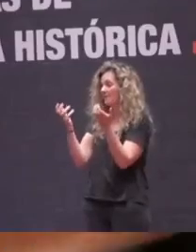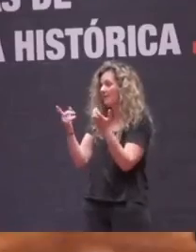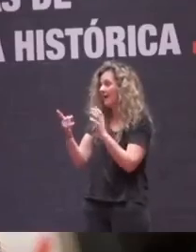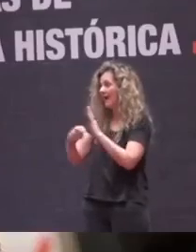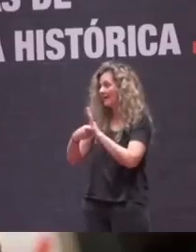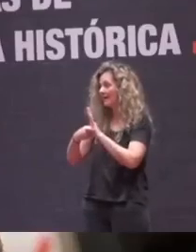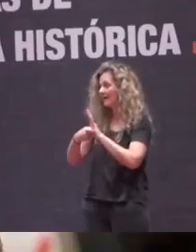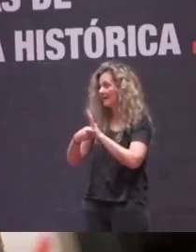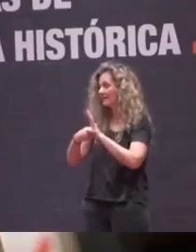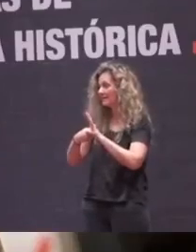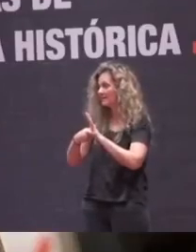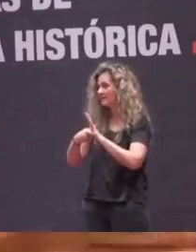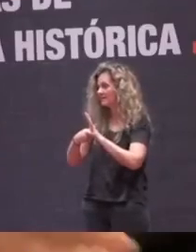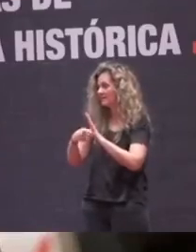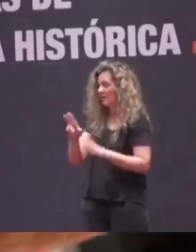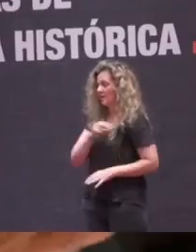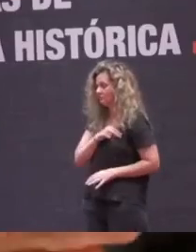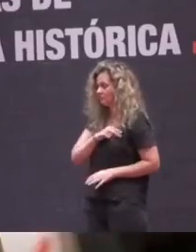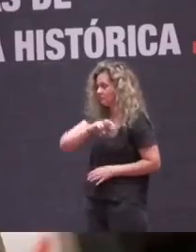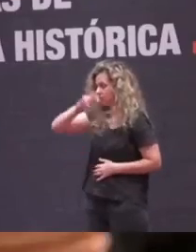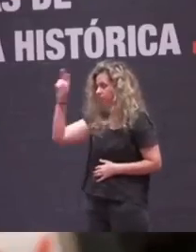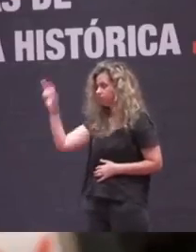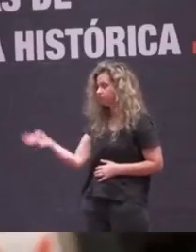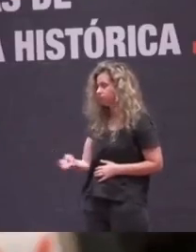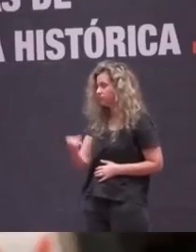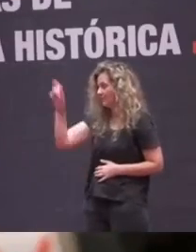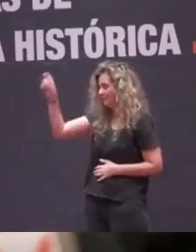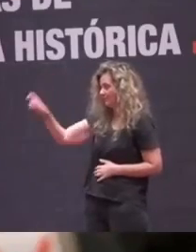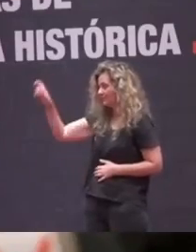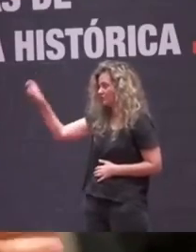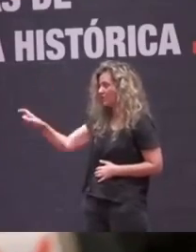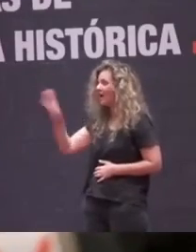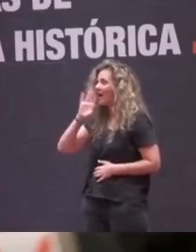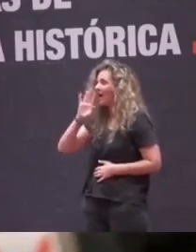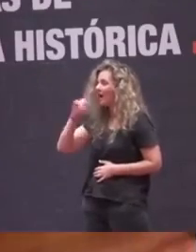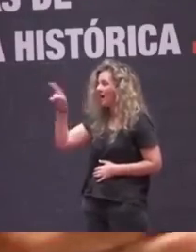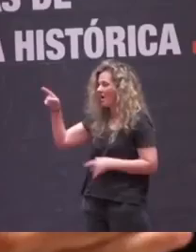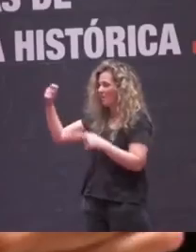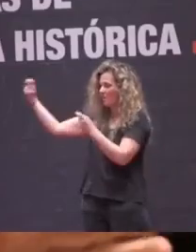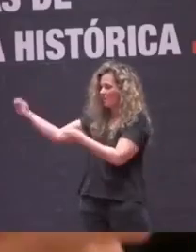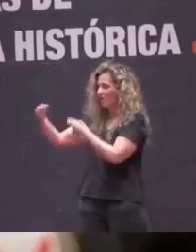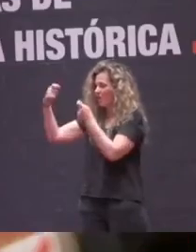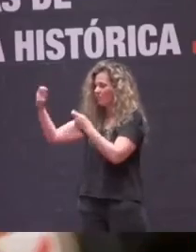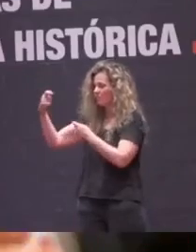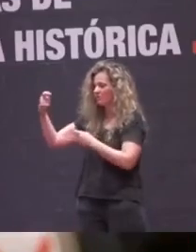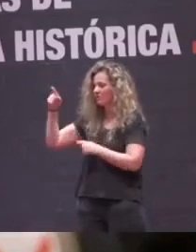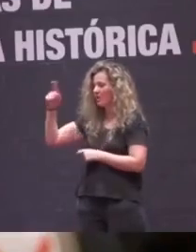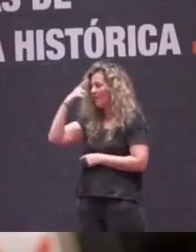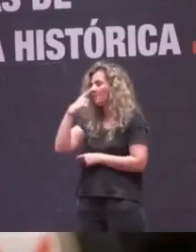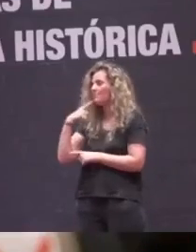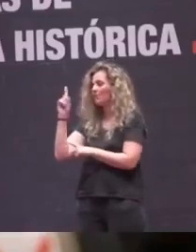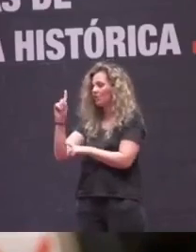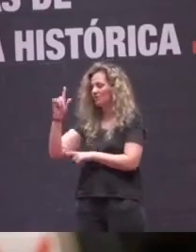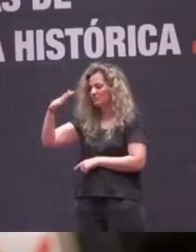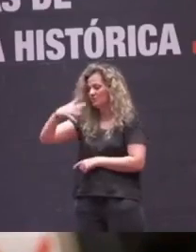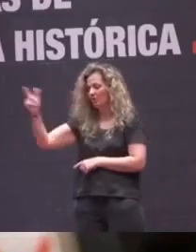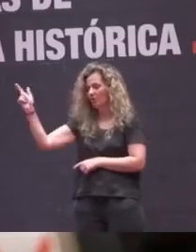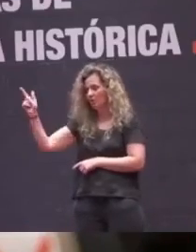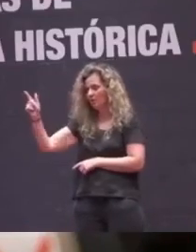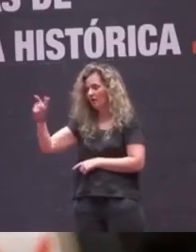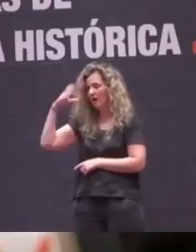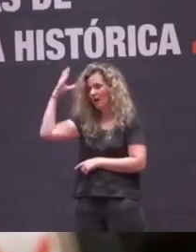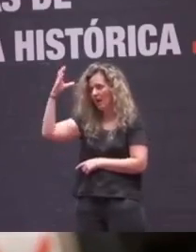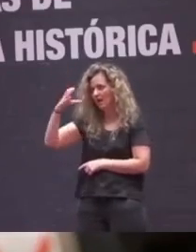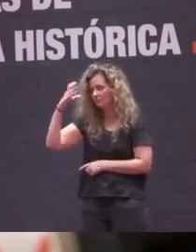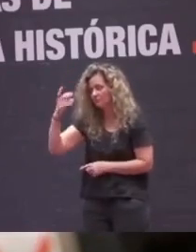quitando as distincións honoríficas que teñen todas estas personas que son os promotores e protagonistas deste robo. Na